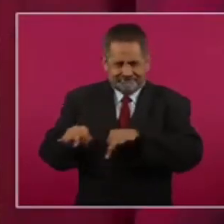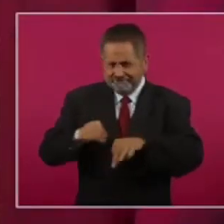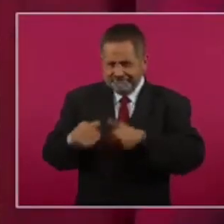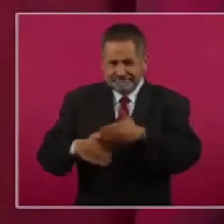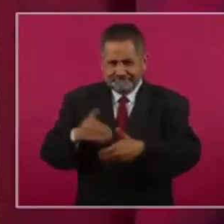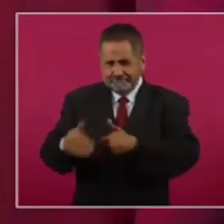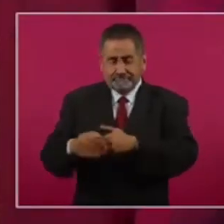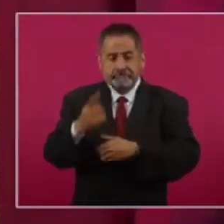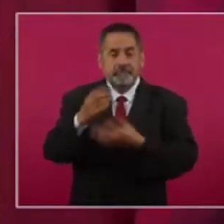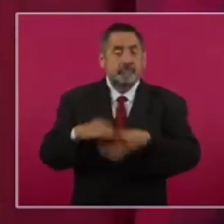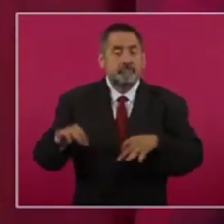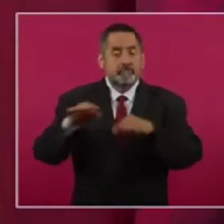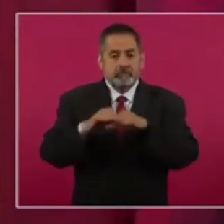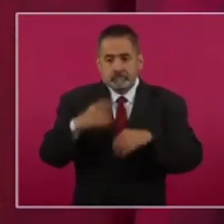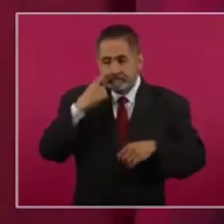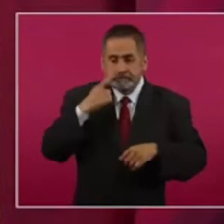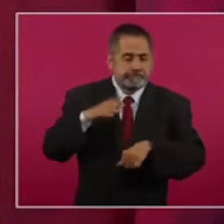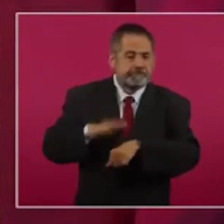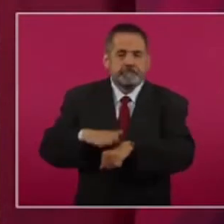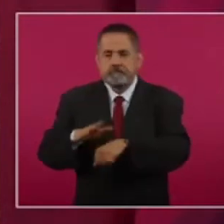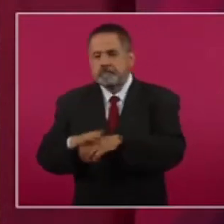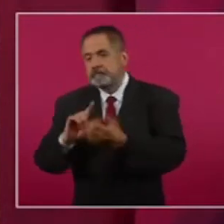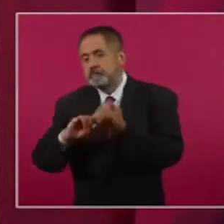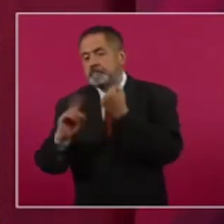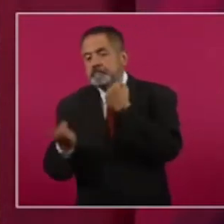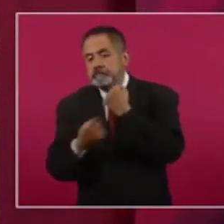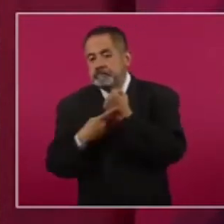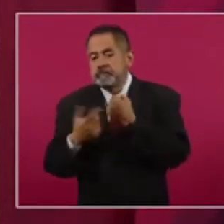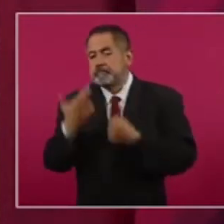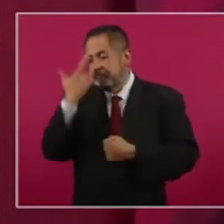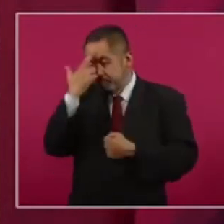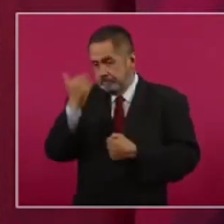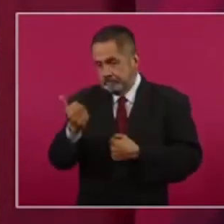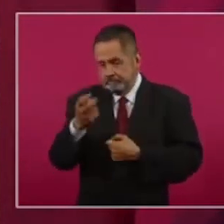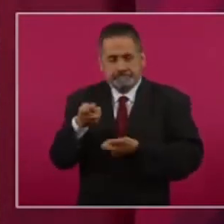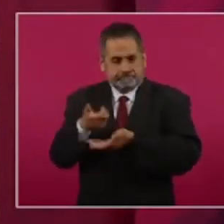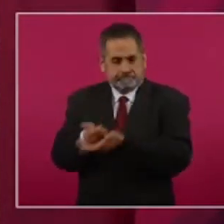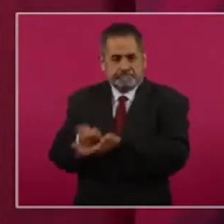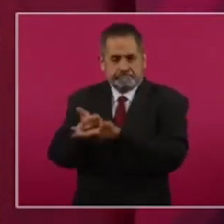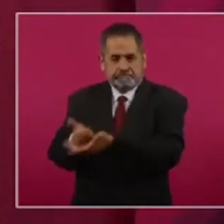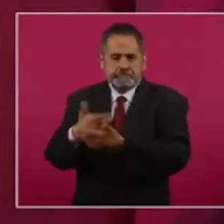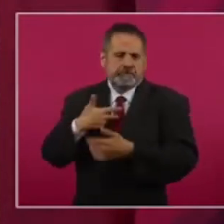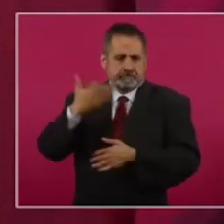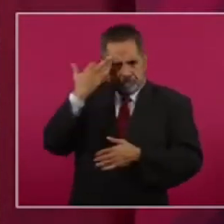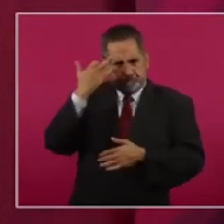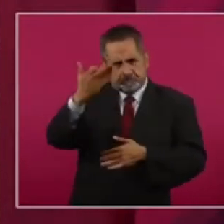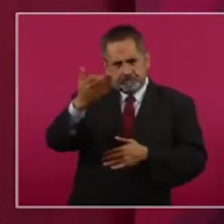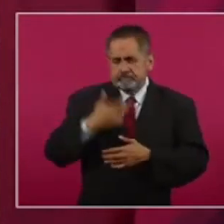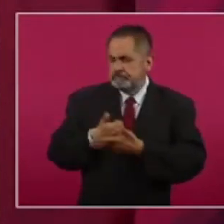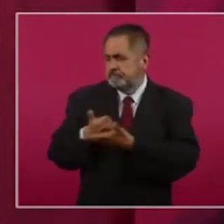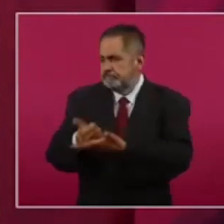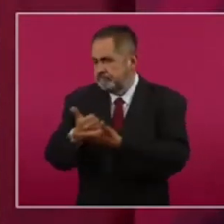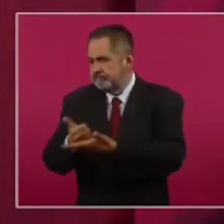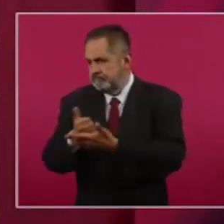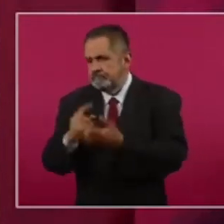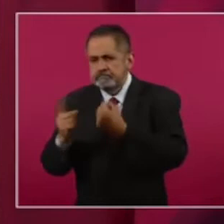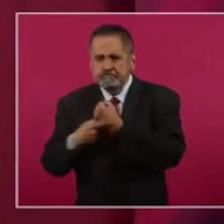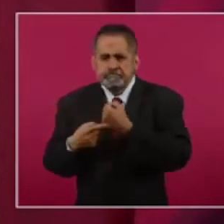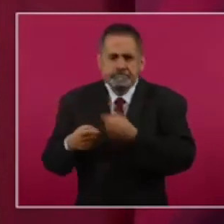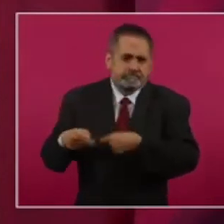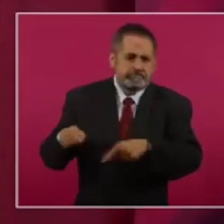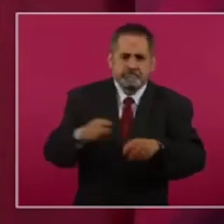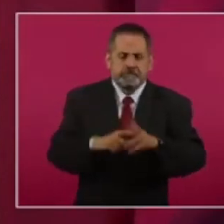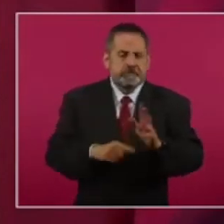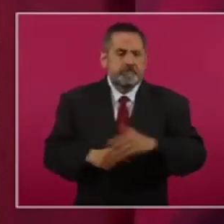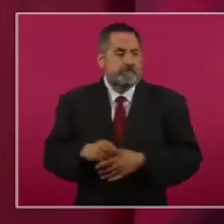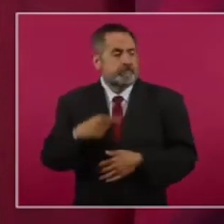importante, estamos atendiendo las causas, y eso lleva tiempo. Por eso